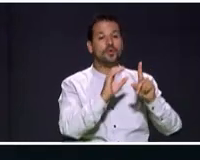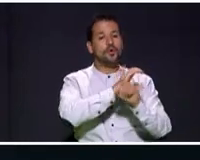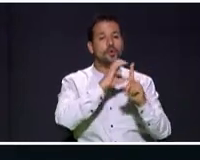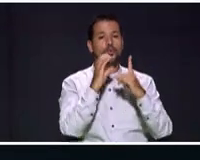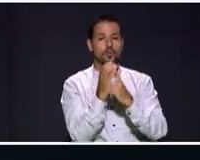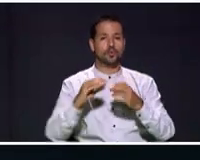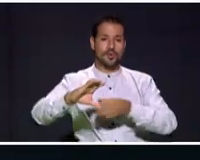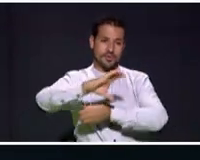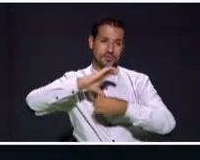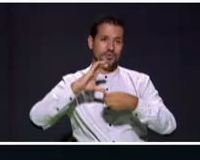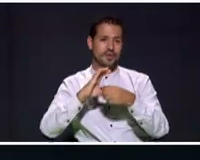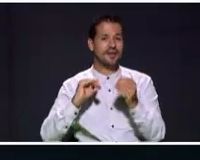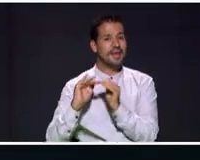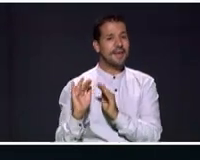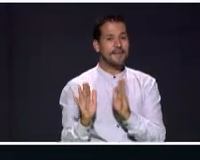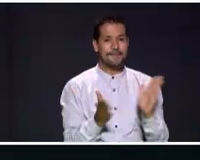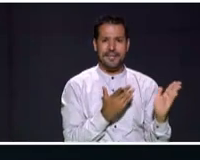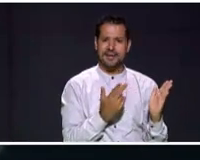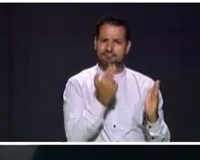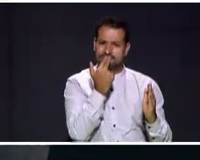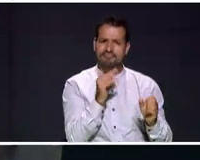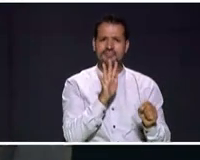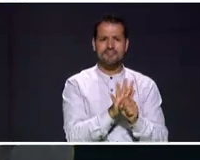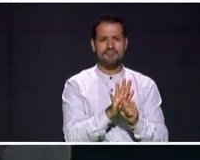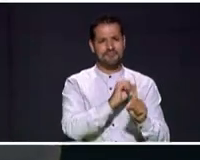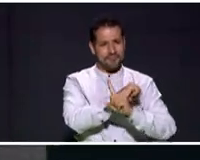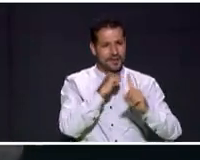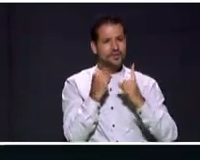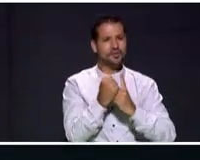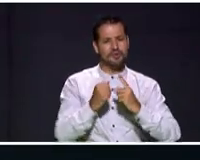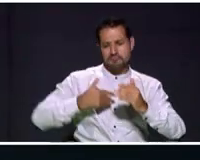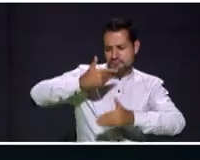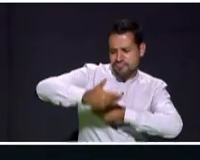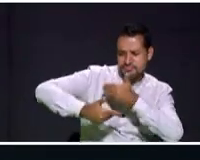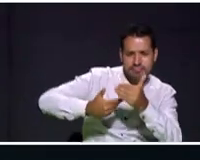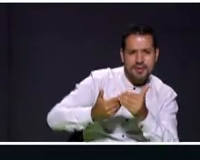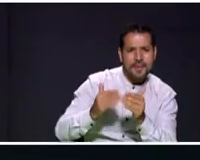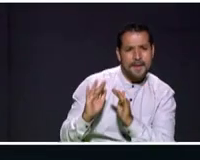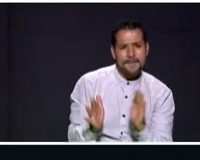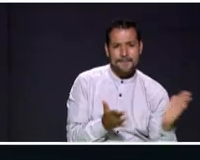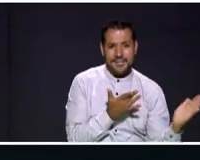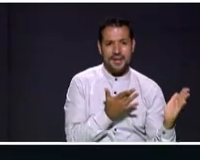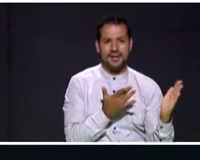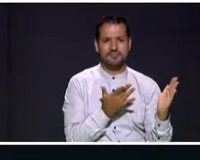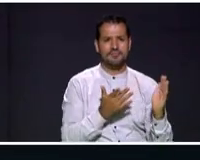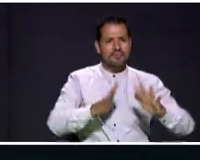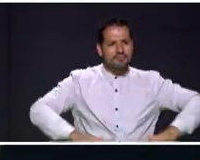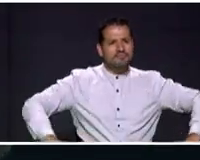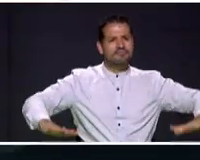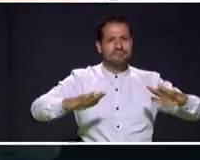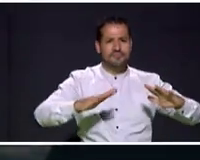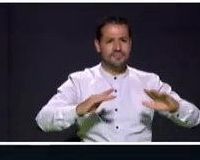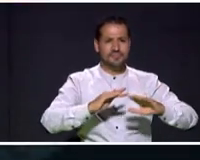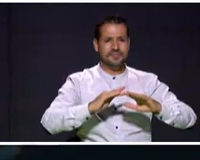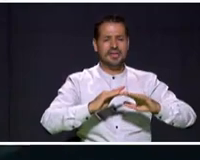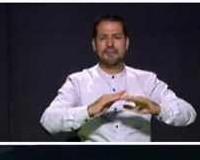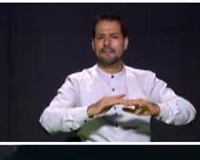un plan de pacto social que articula los planes de desarrollo territorial y los penn y los planes de erradicación para